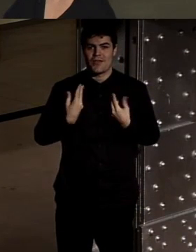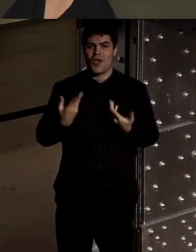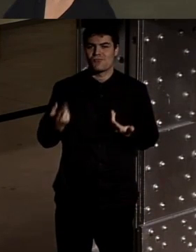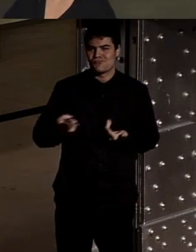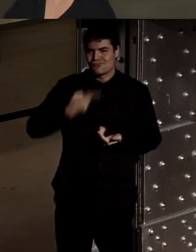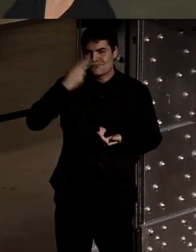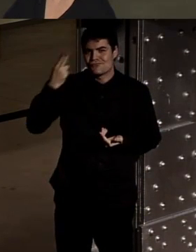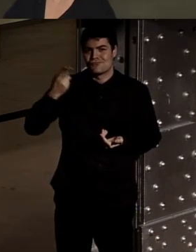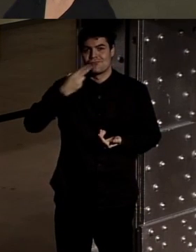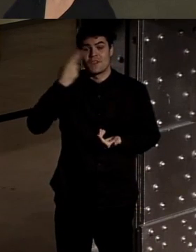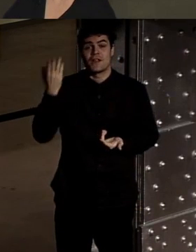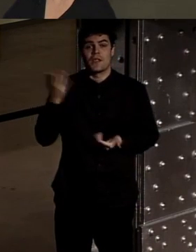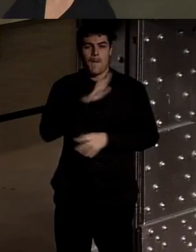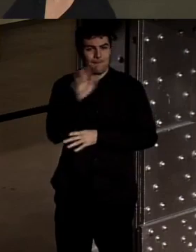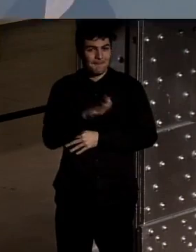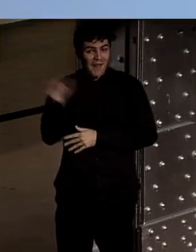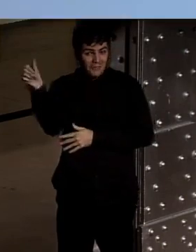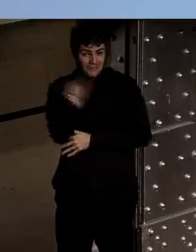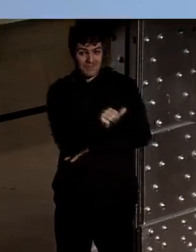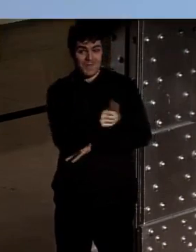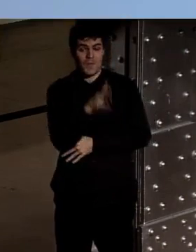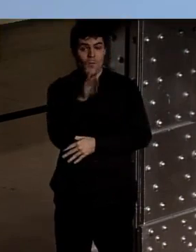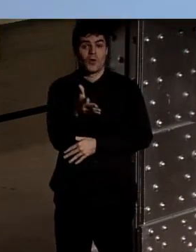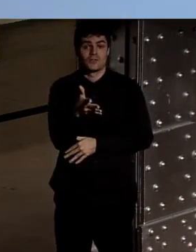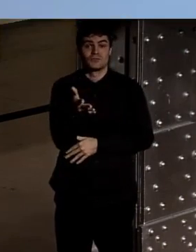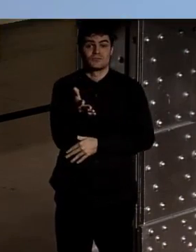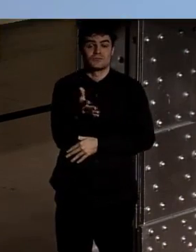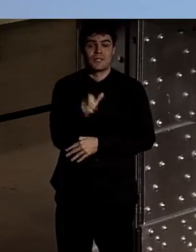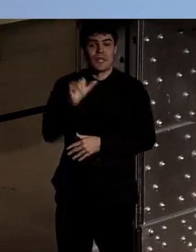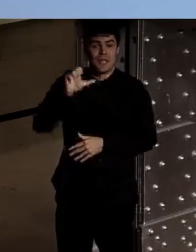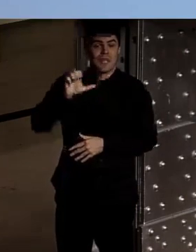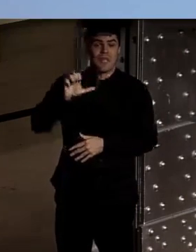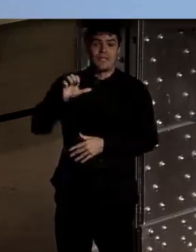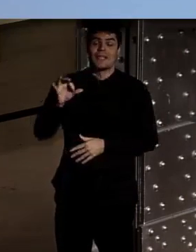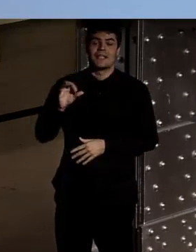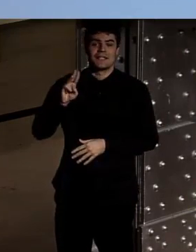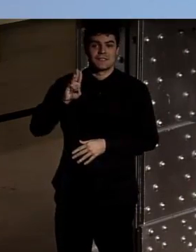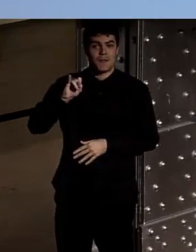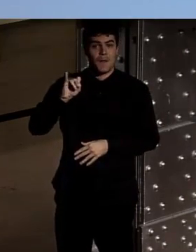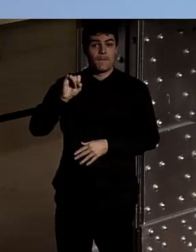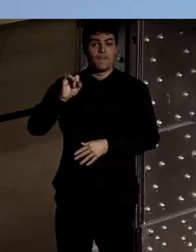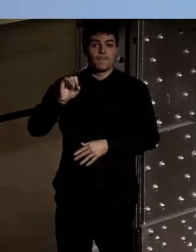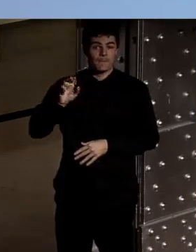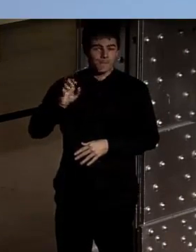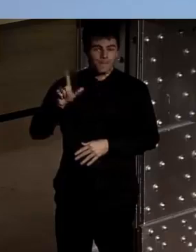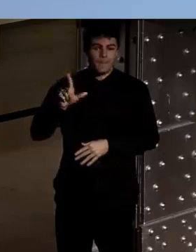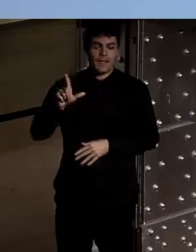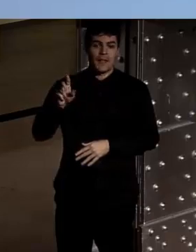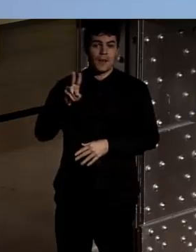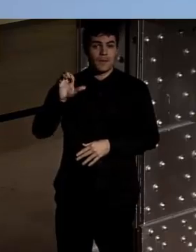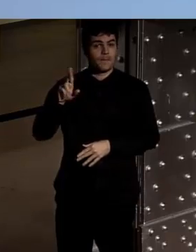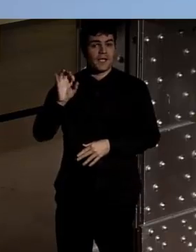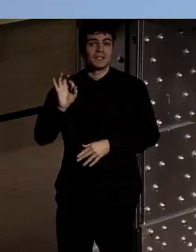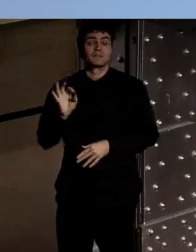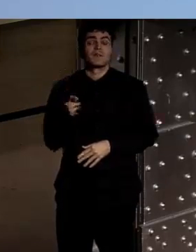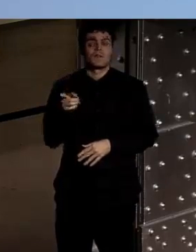verdad, que parece una película, y por eso Spielberg va a dirigir la vida de Lindsay, que va a protagonizar Jennifer Lawrence. Pero